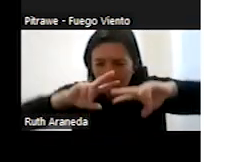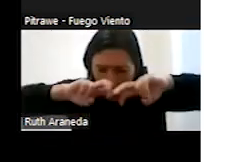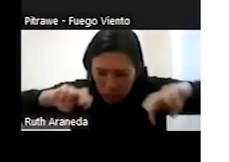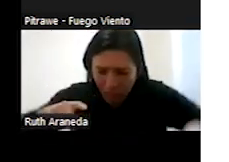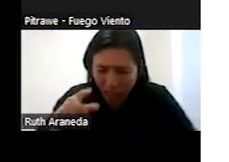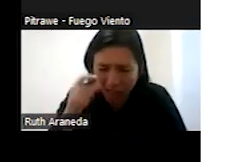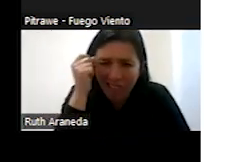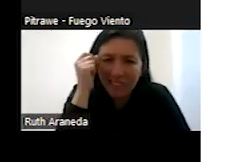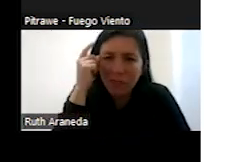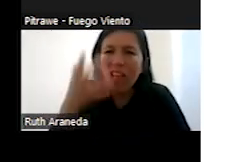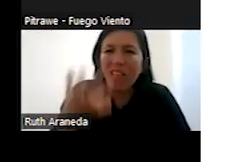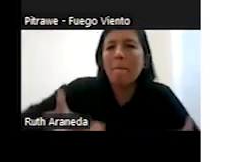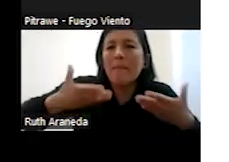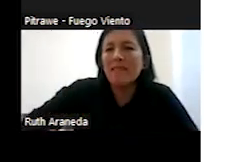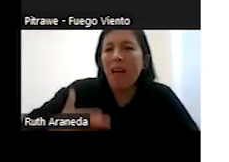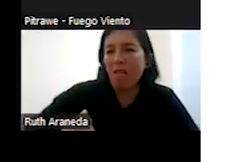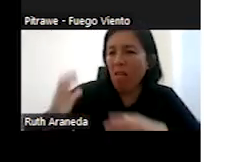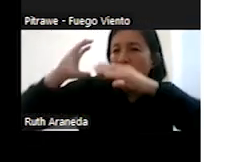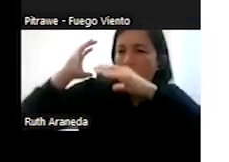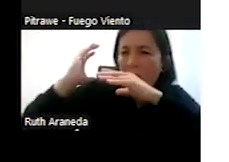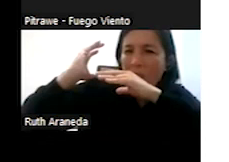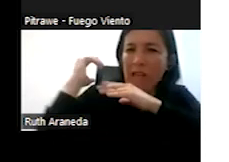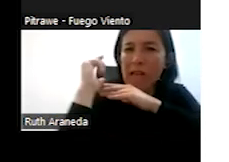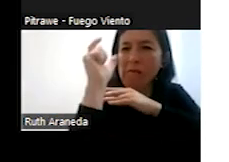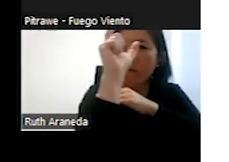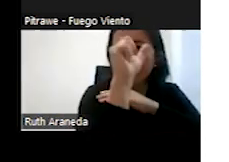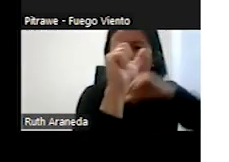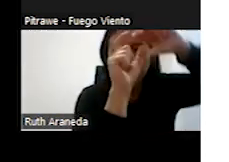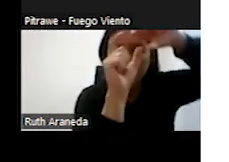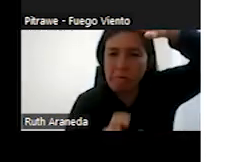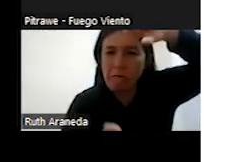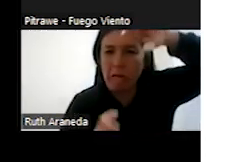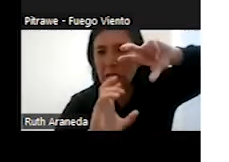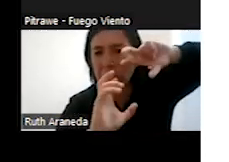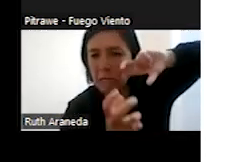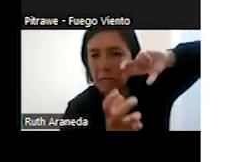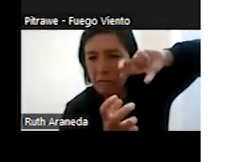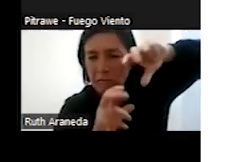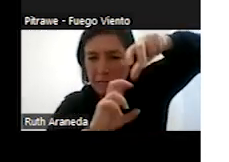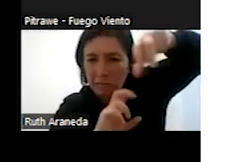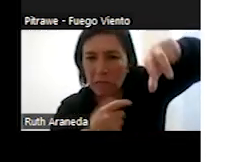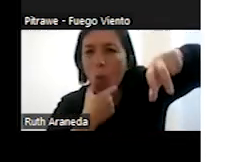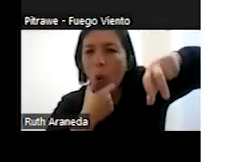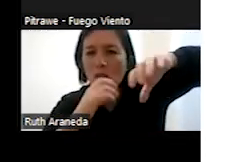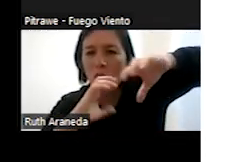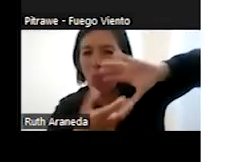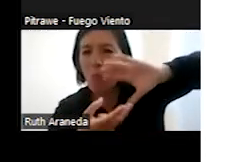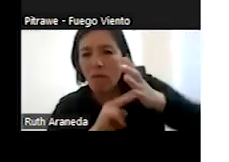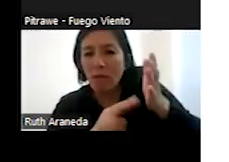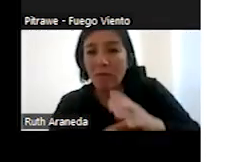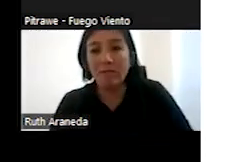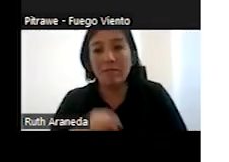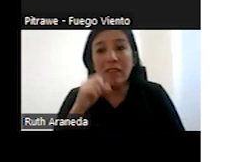hiperflexión de la columna al realizar movimientos repetitivos. En general, el estilo de vida de